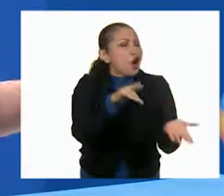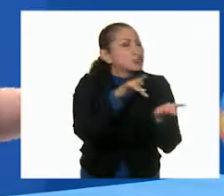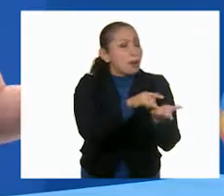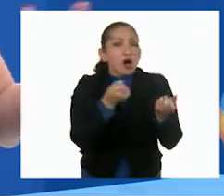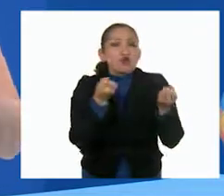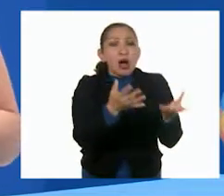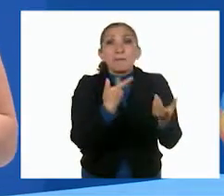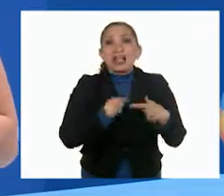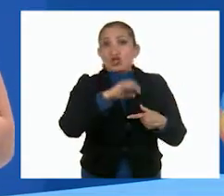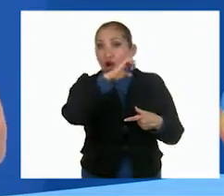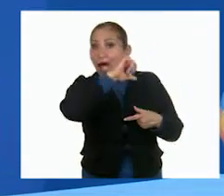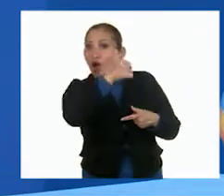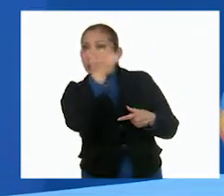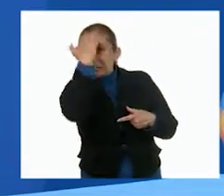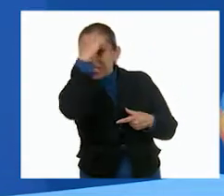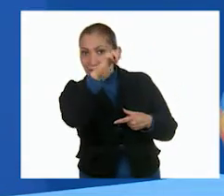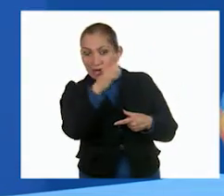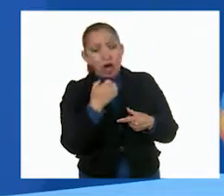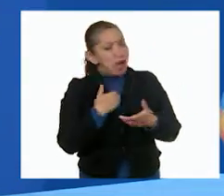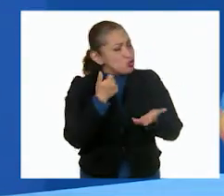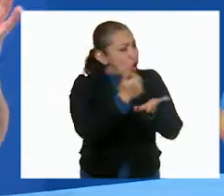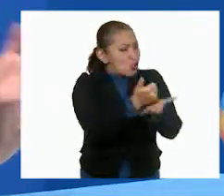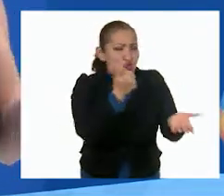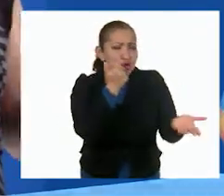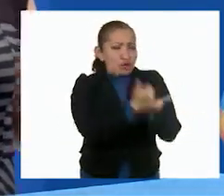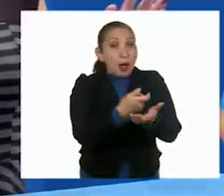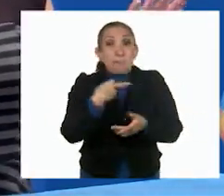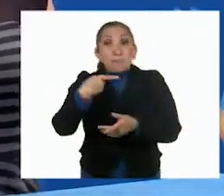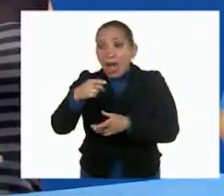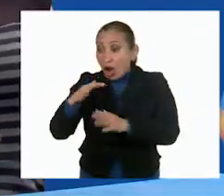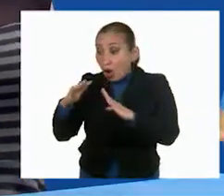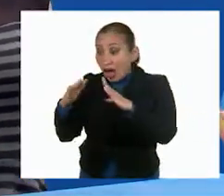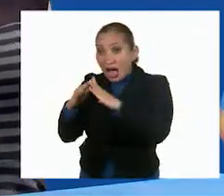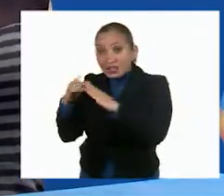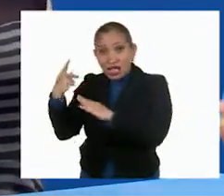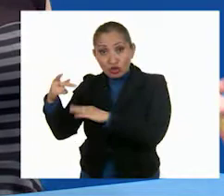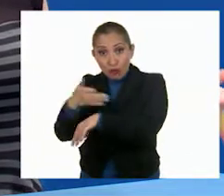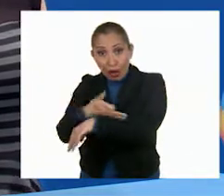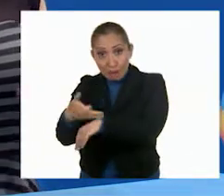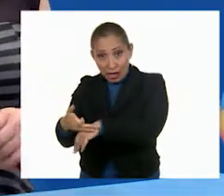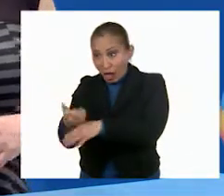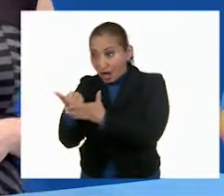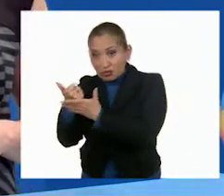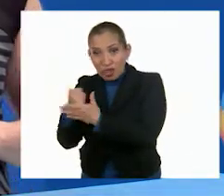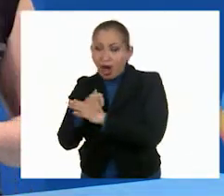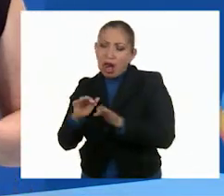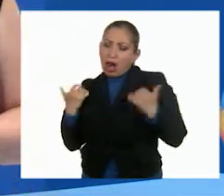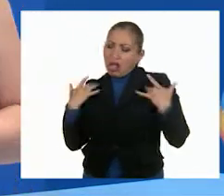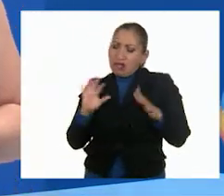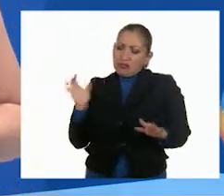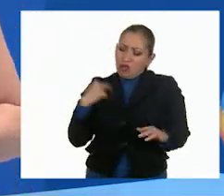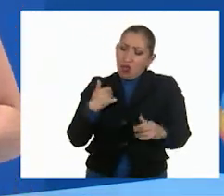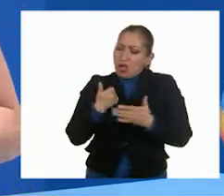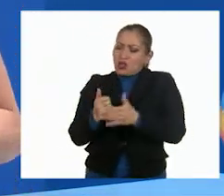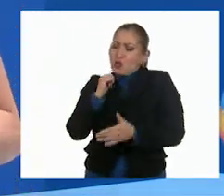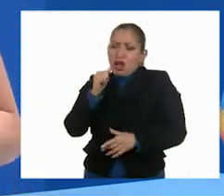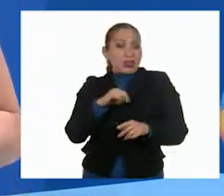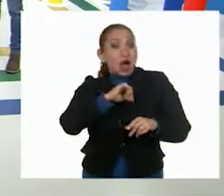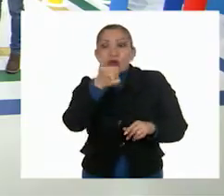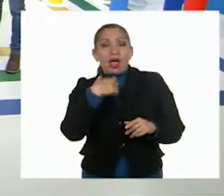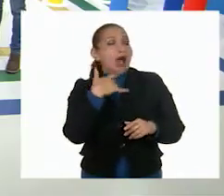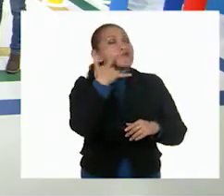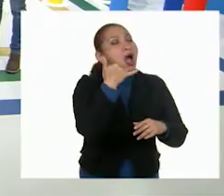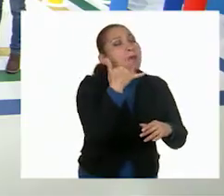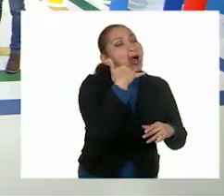los extraños, ¿verdad? Y poco colaborativa en la casa, con la familia. Muy